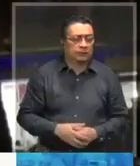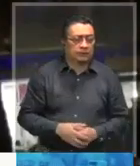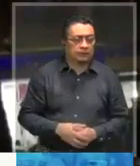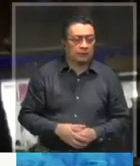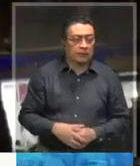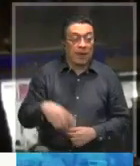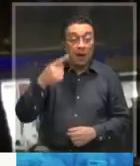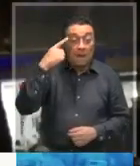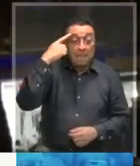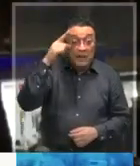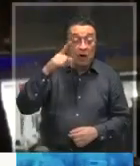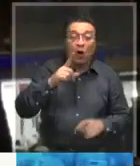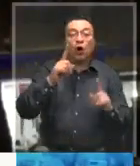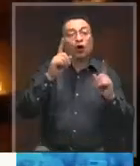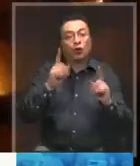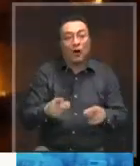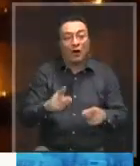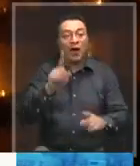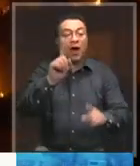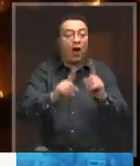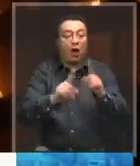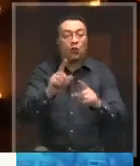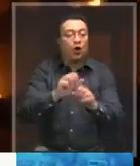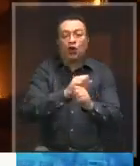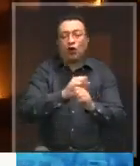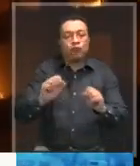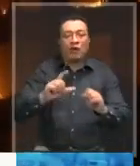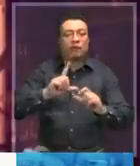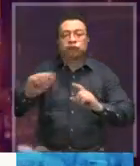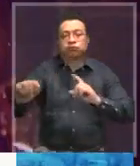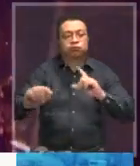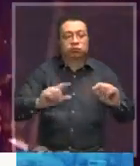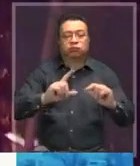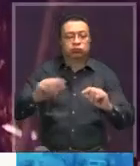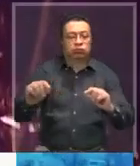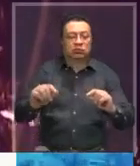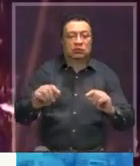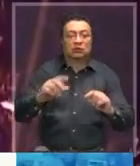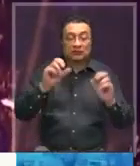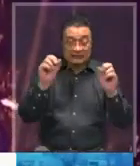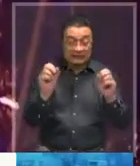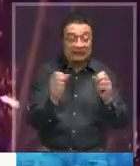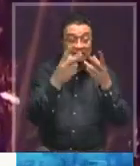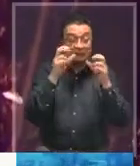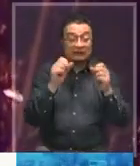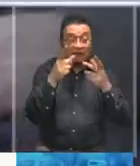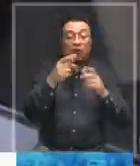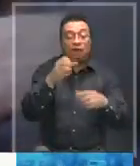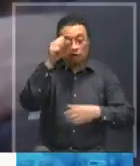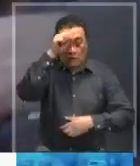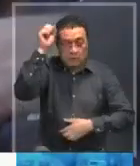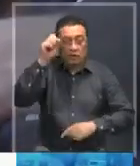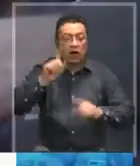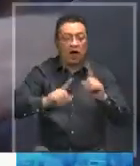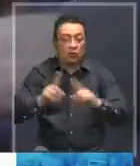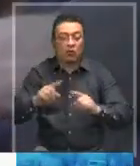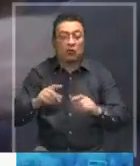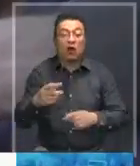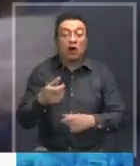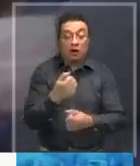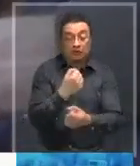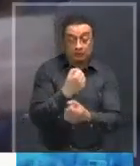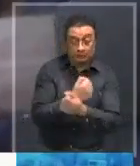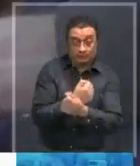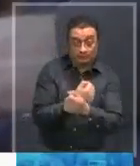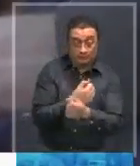Pero pese a eso, hay quienes no pudieron escapar ni ser rescatados por bomberos. La policía